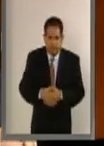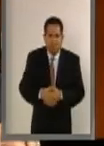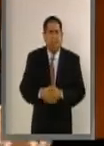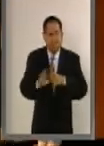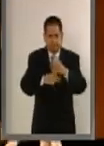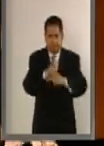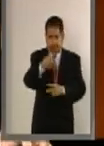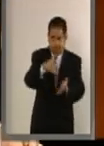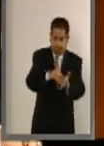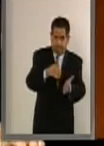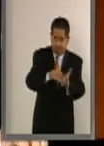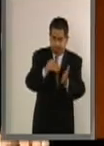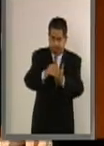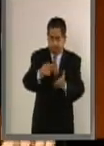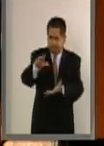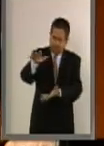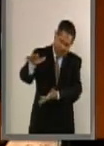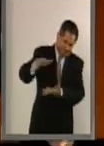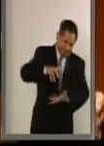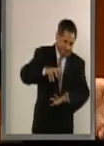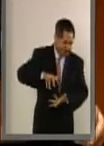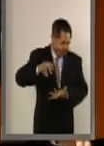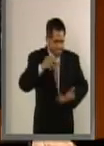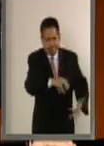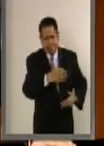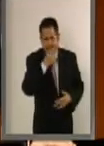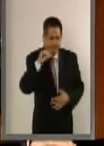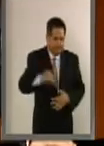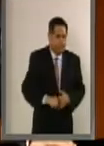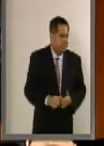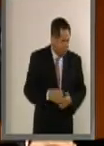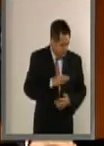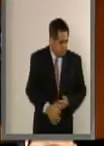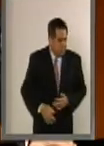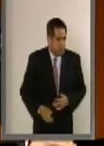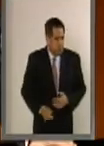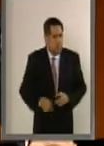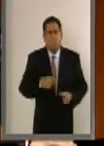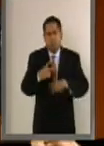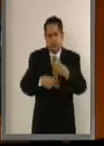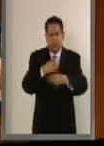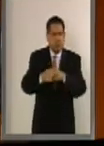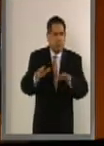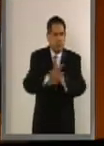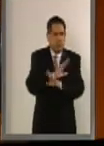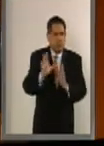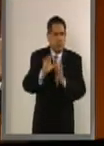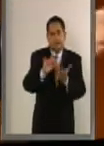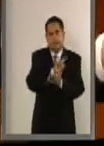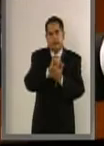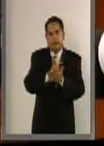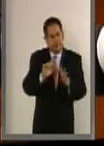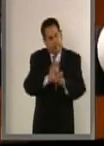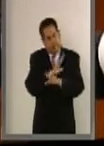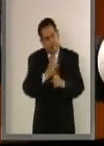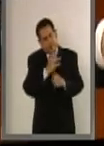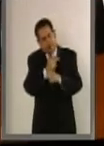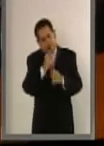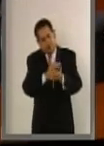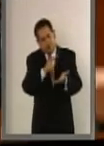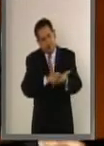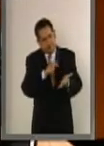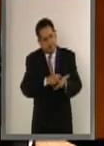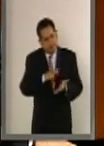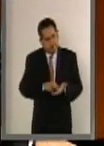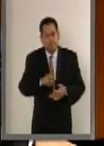por 1,000 millones de manera inmediata, y vamos a trabajar las reformas legislativas que hoy se han puesto en la mesa y que